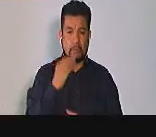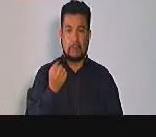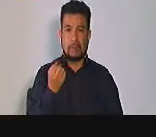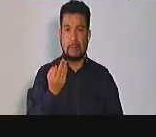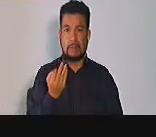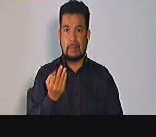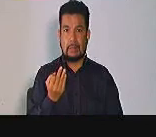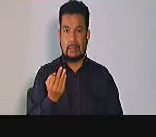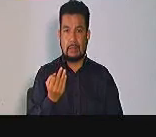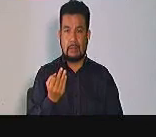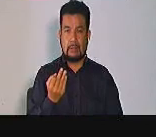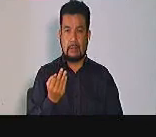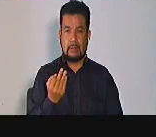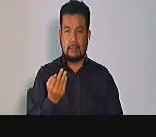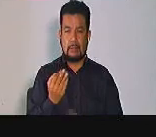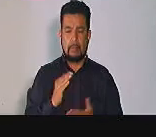13,